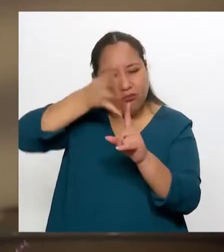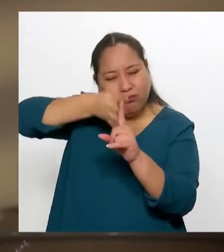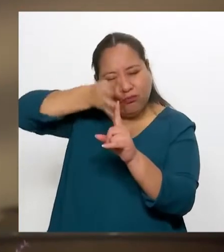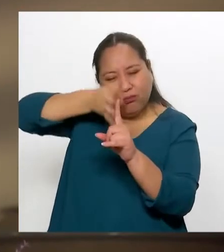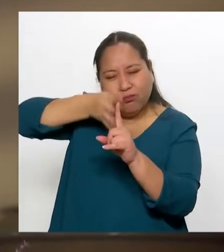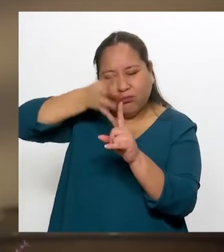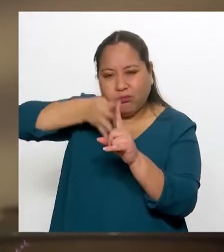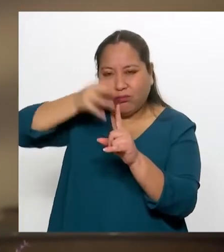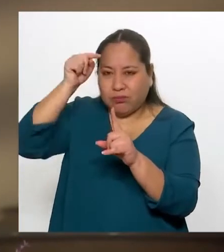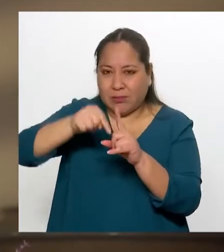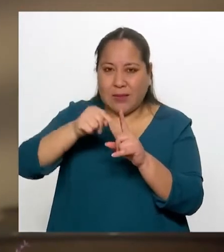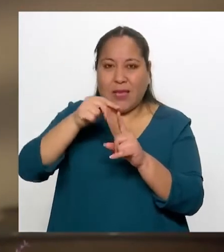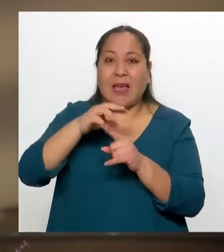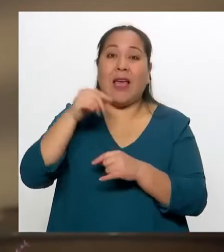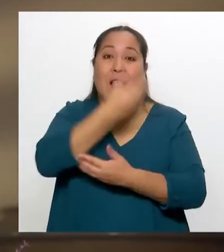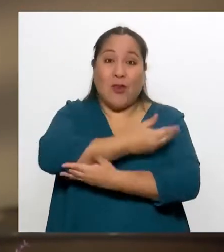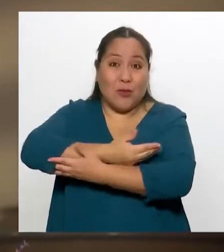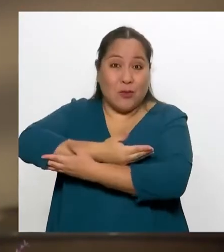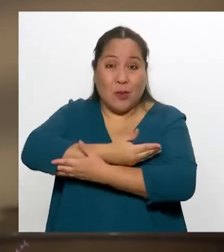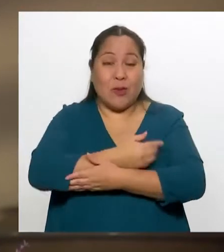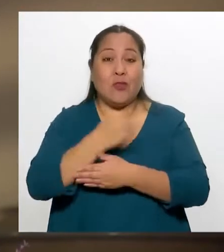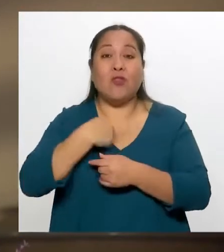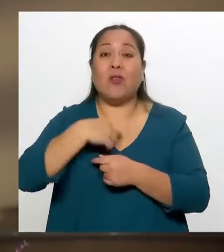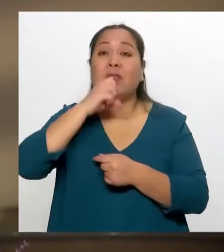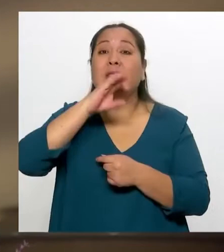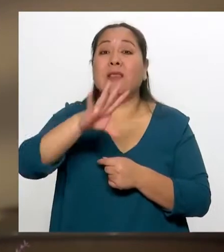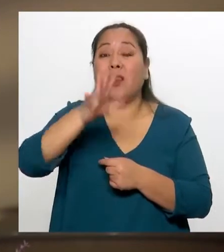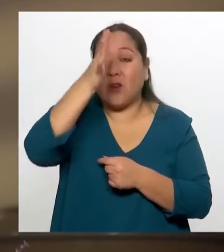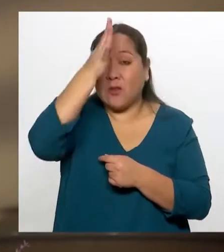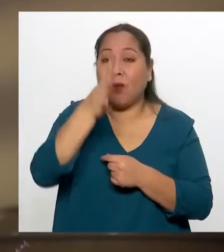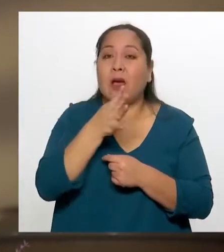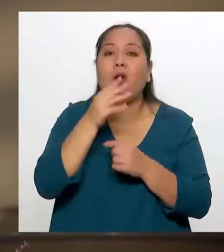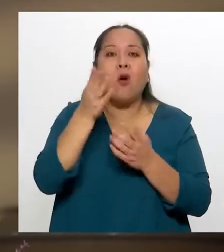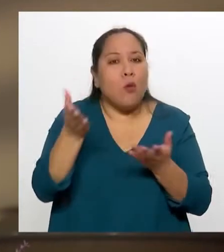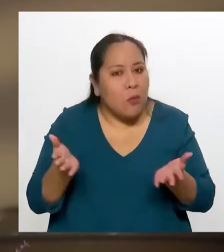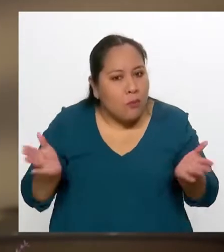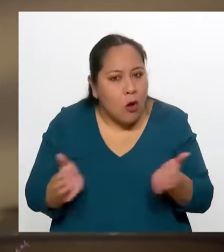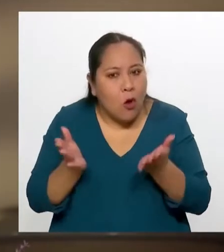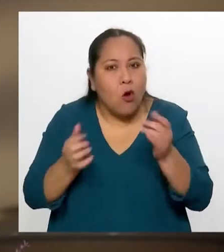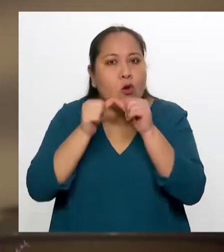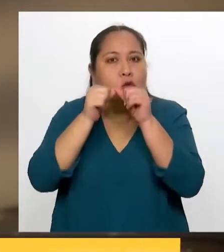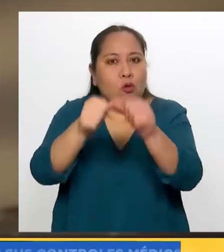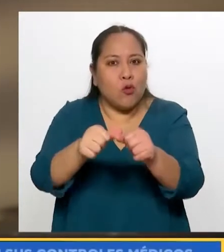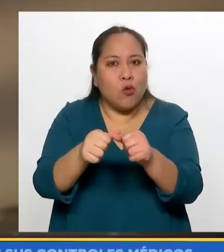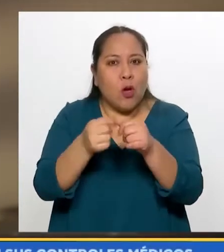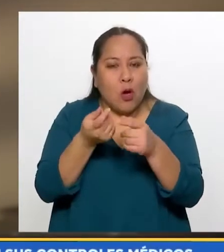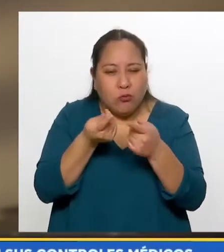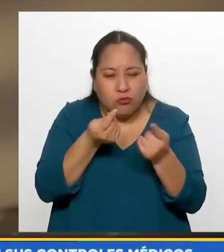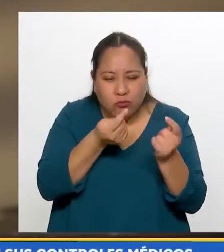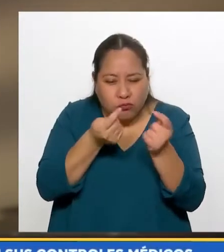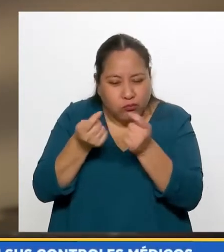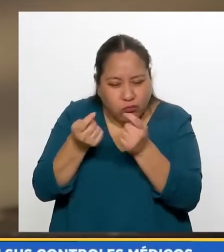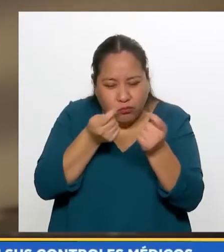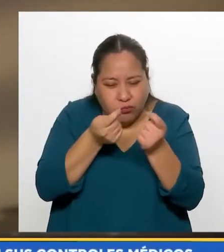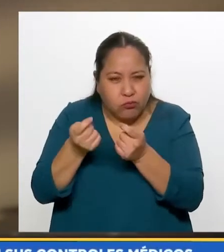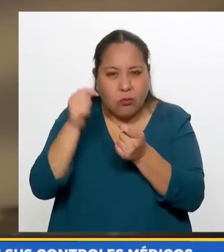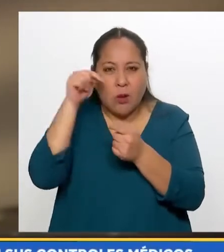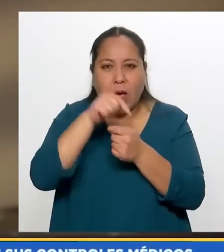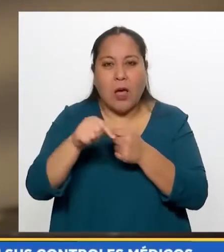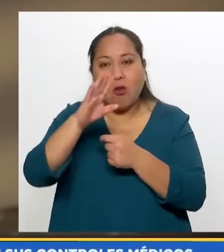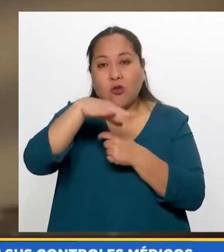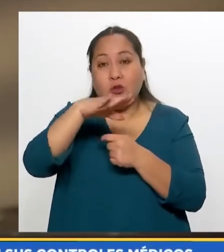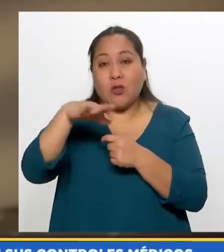una vez que tiene ya la enfermedad, lo que yo les diría a los padres es que continúen sus controles. Son pacientes que requieren